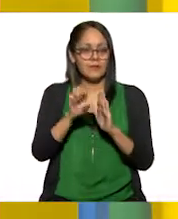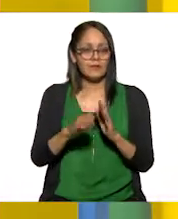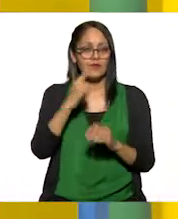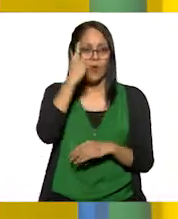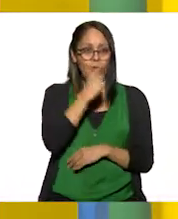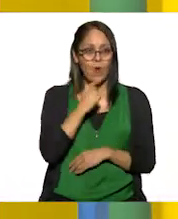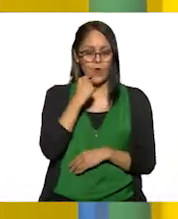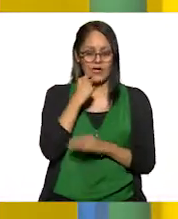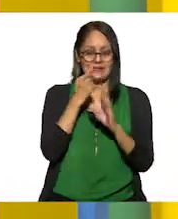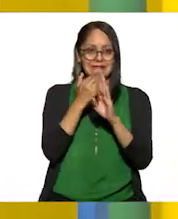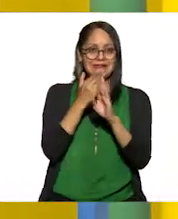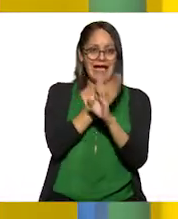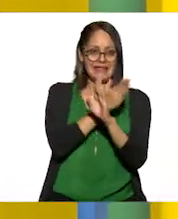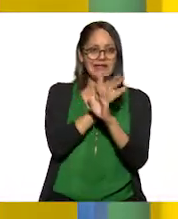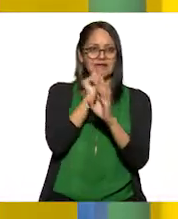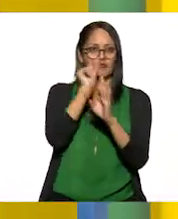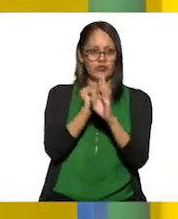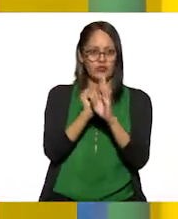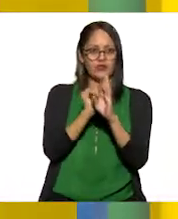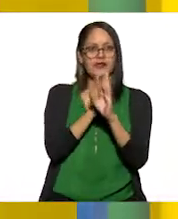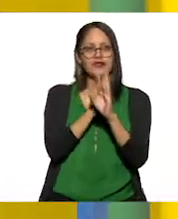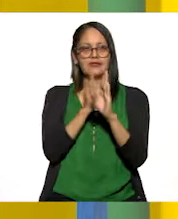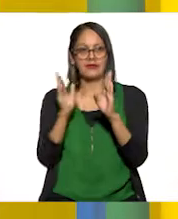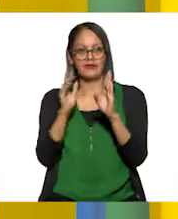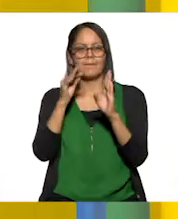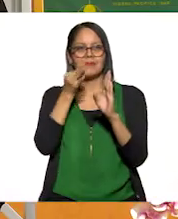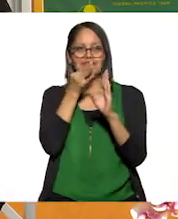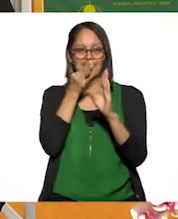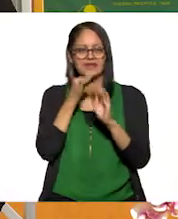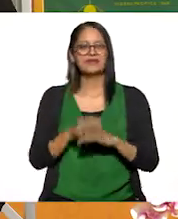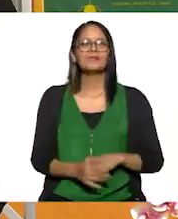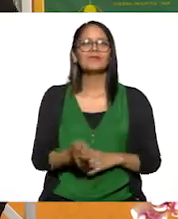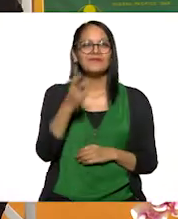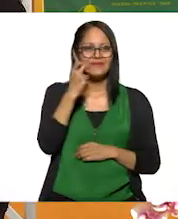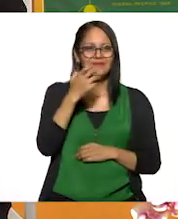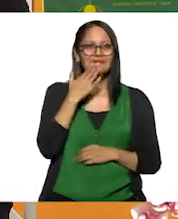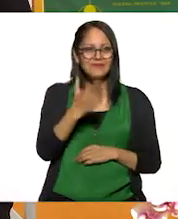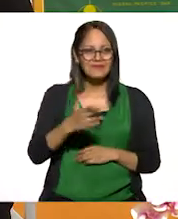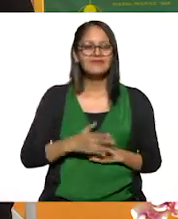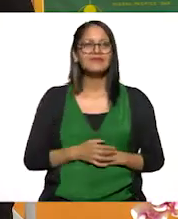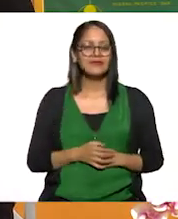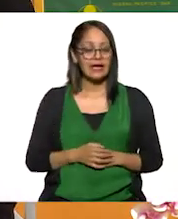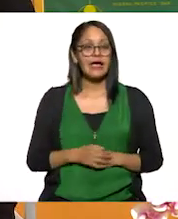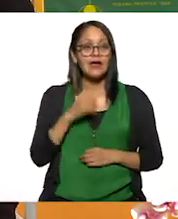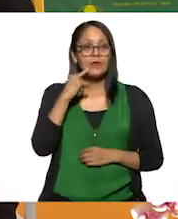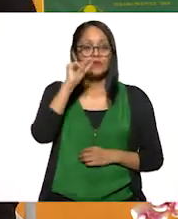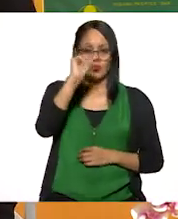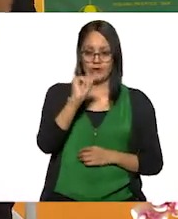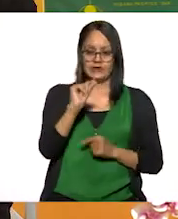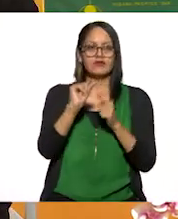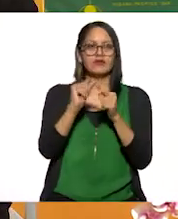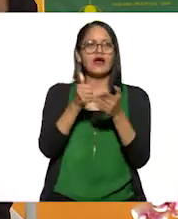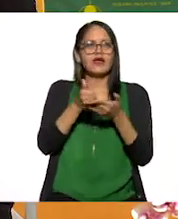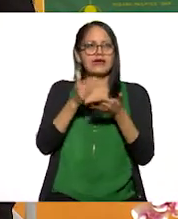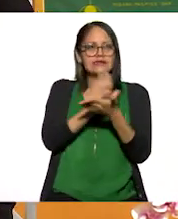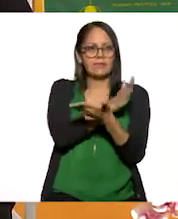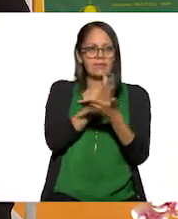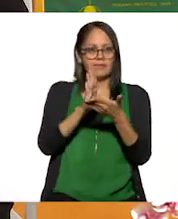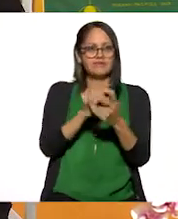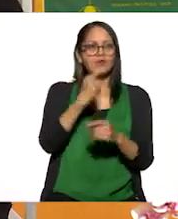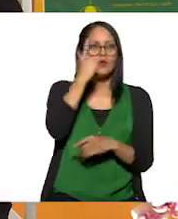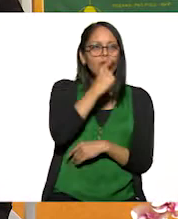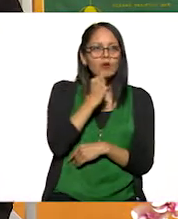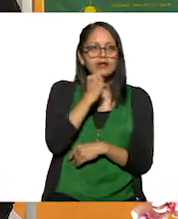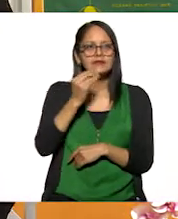antes de los puntitos y los minutos están después de los puntitos. Exacto. Justamente los puntitos es lo que nos ayuda a separar horas y